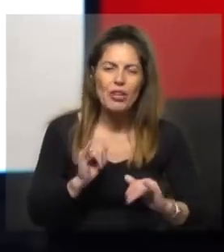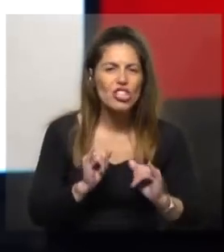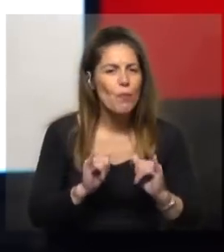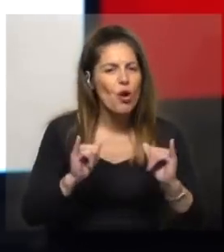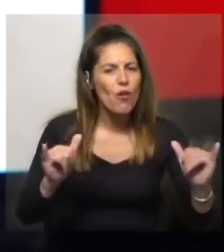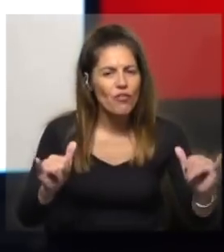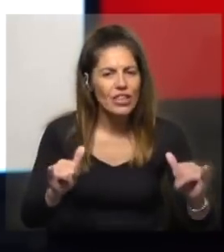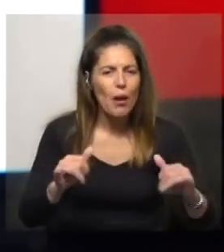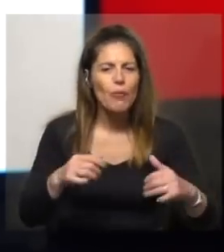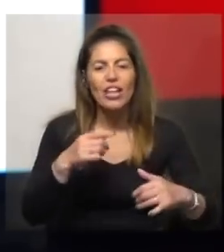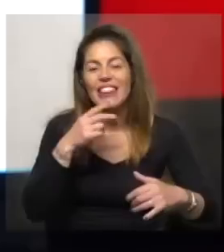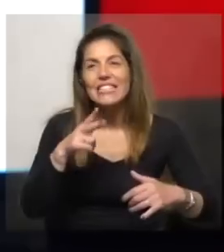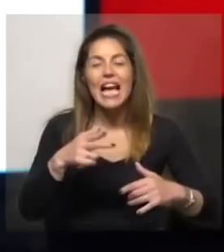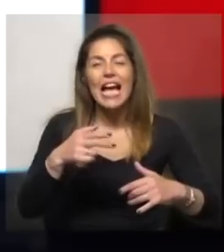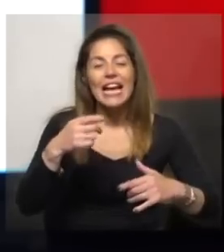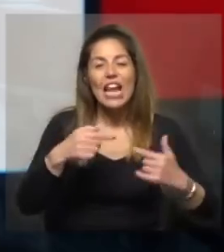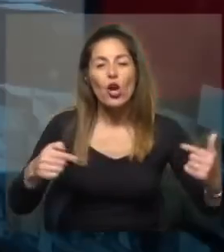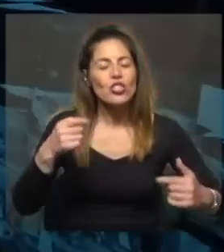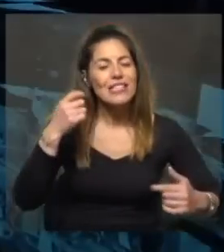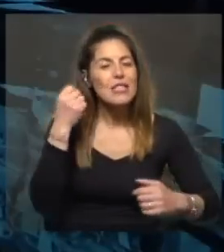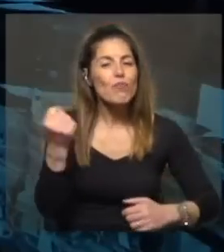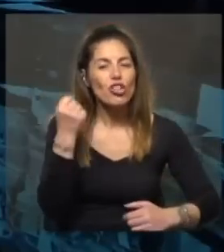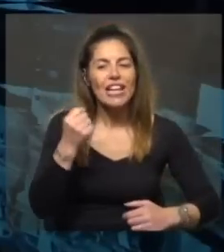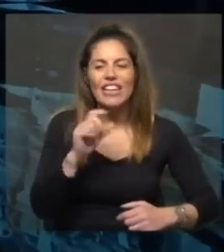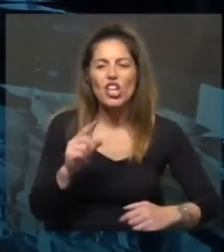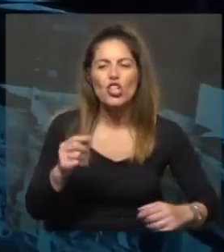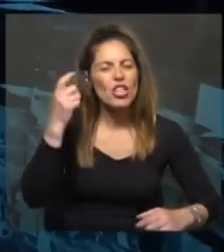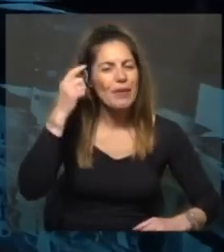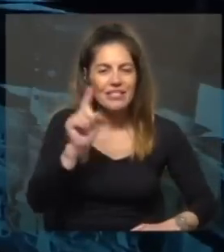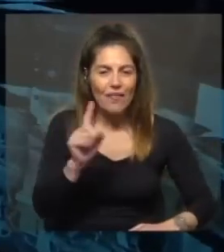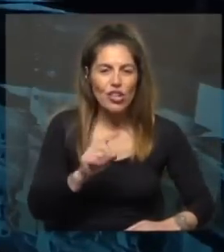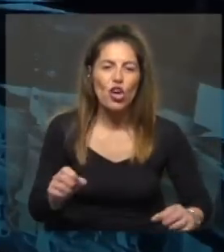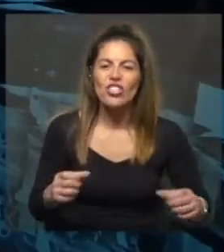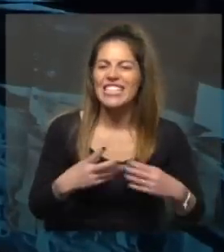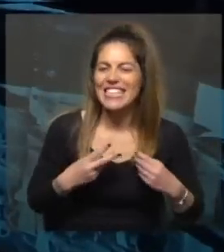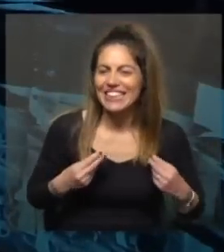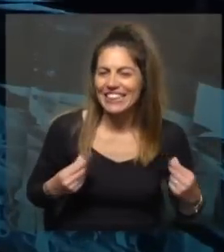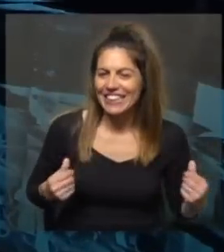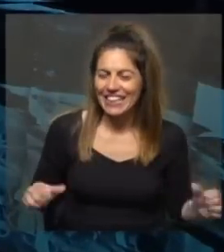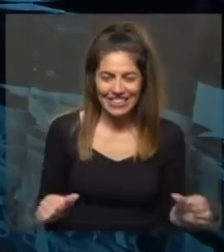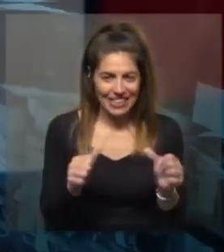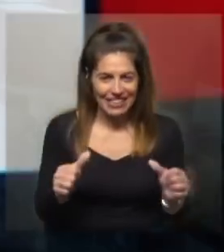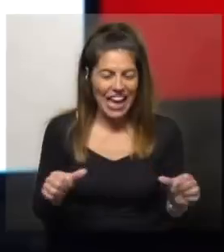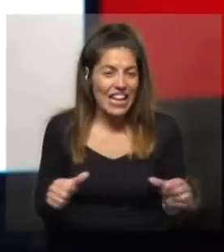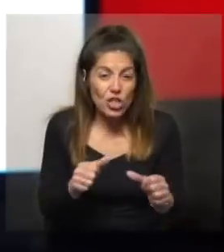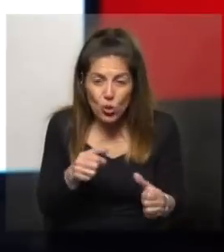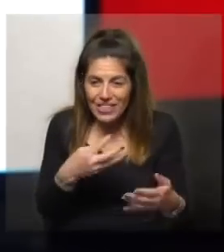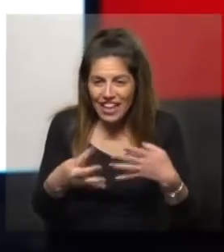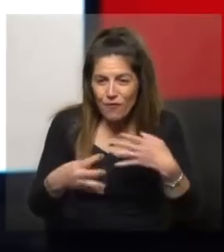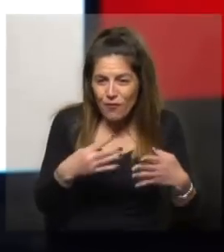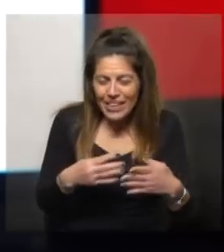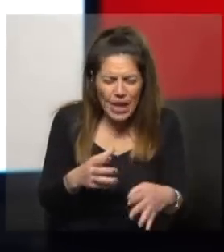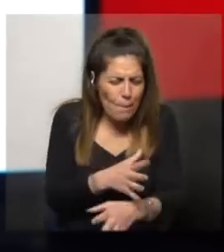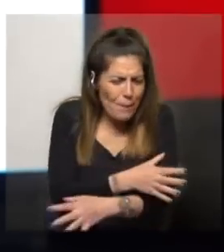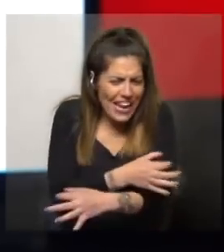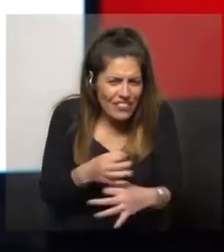importantes no se pensaban tanto se sentían y se hacían y y bueno hizo esa feria maravillosa que era la feria libre